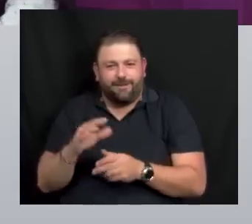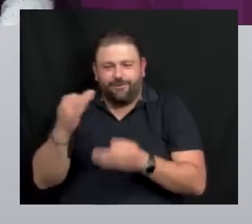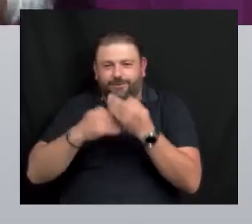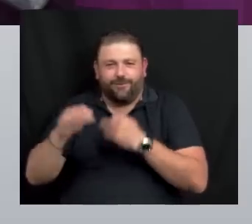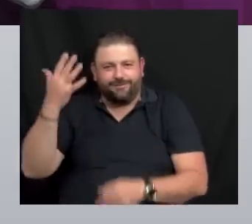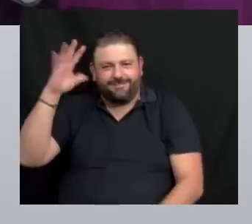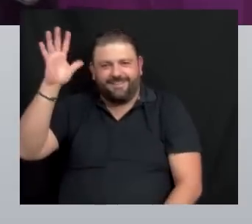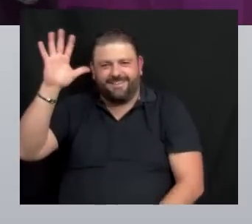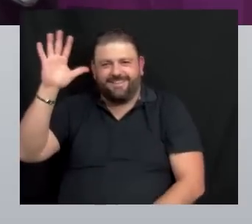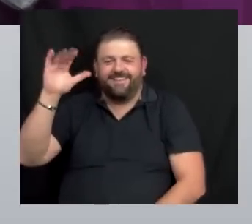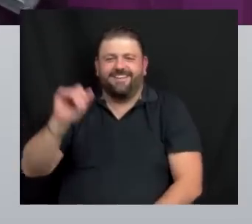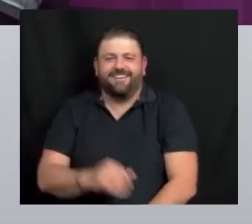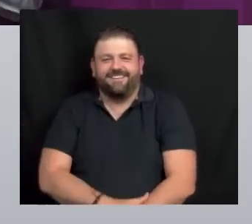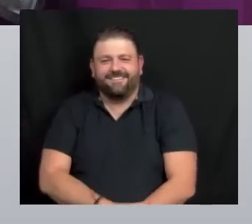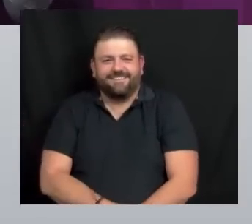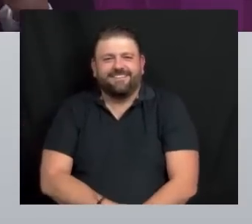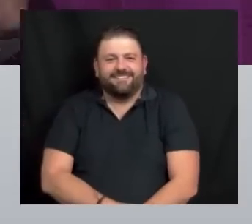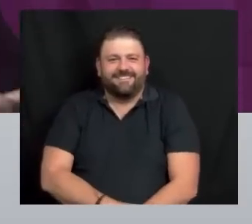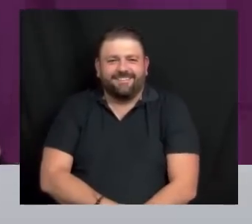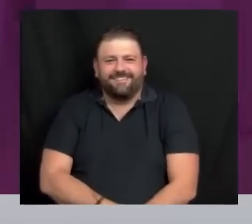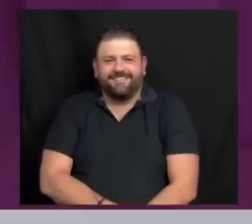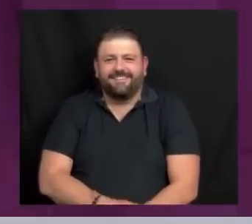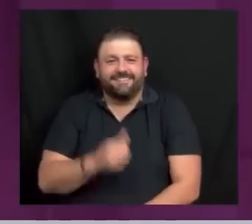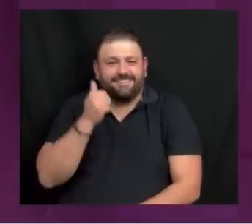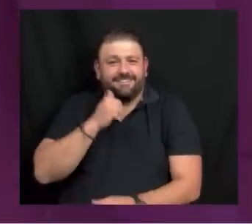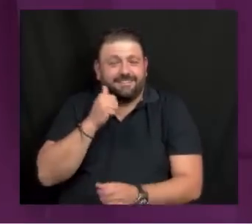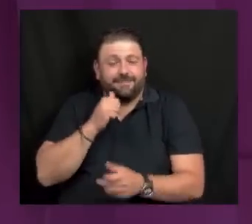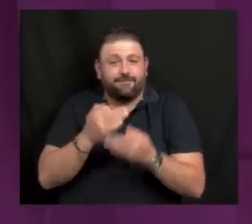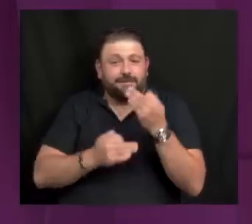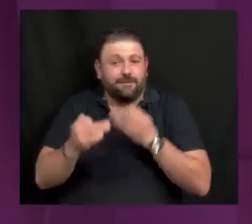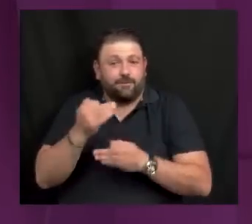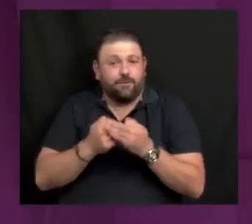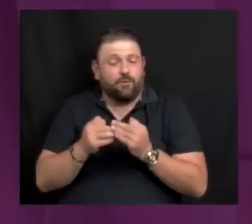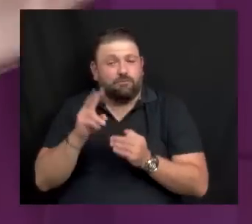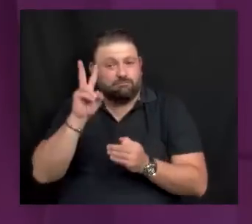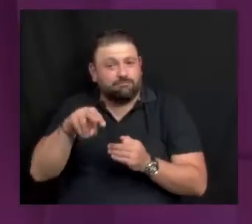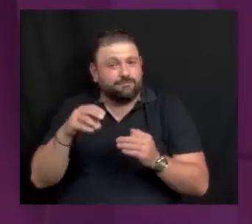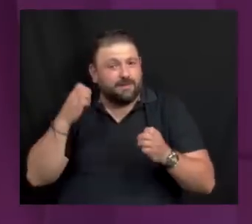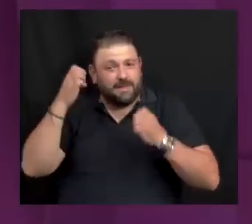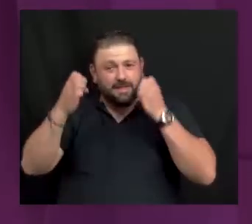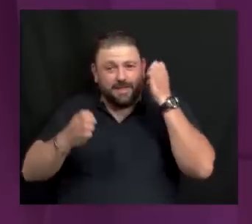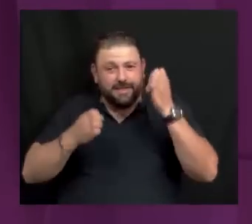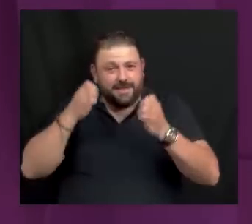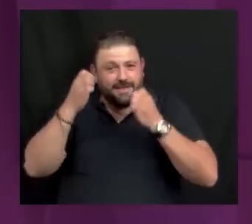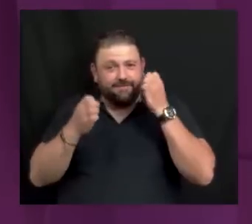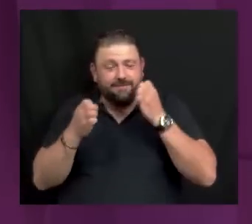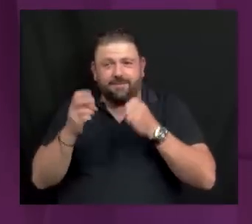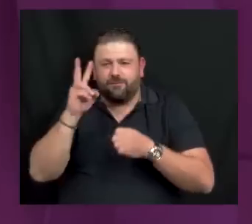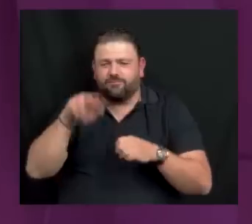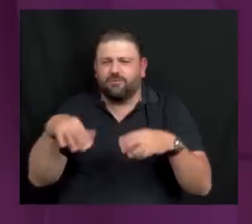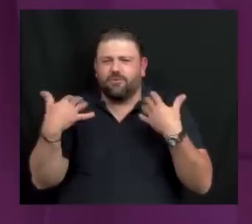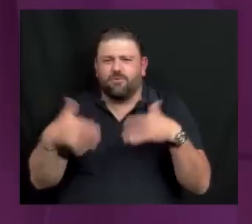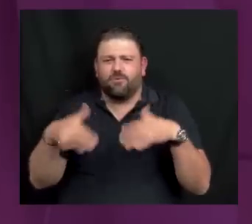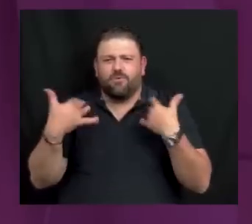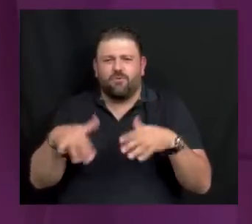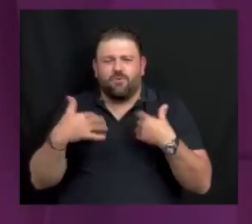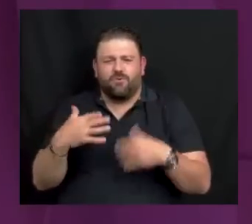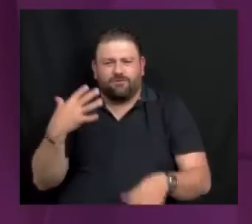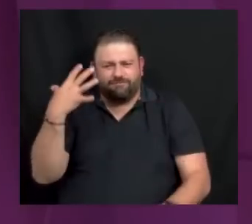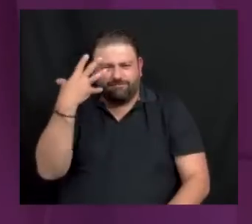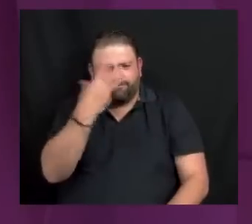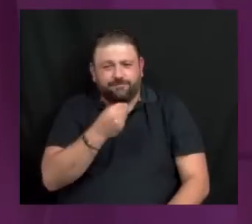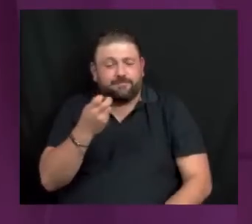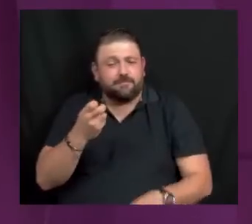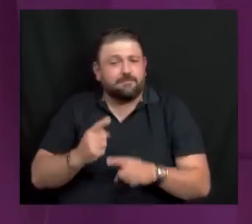¡Bye! Pues bueno, ahí lo tienen. Ha sido un evento ha sido un programa increíble, pero más importante, van a